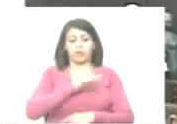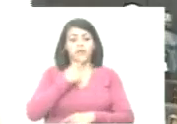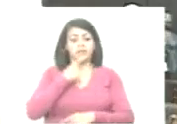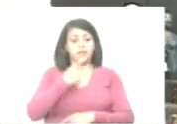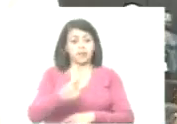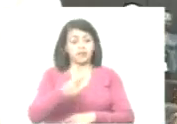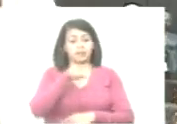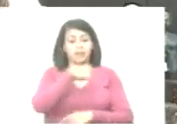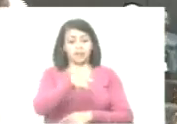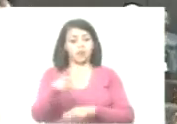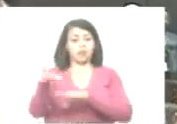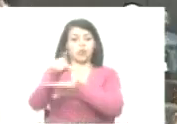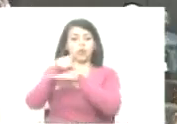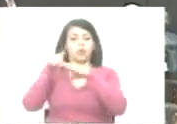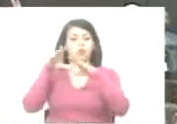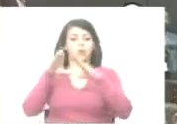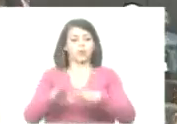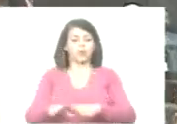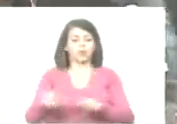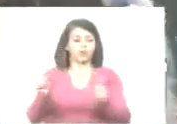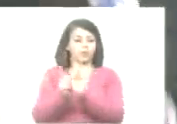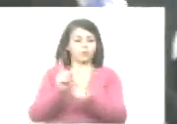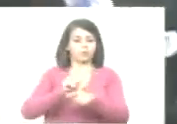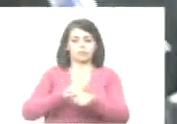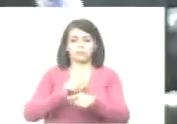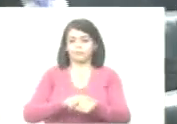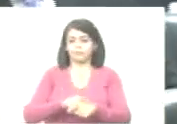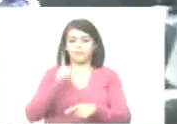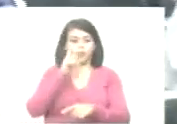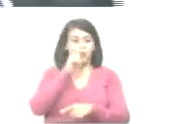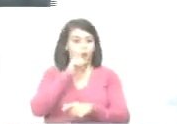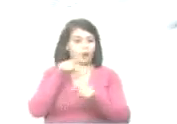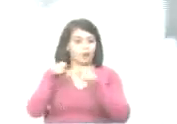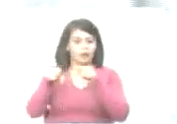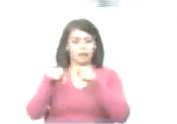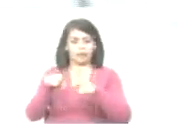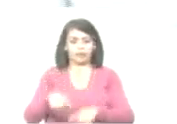reconocen a un gobierno interino absolutamente inexistente,